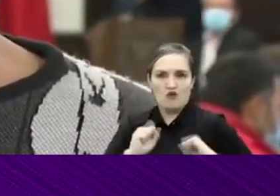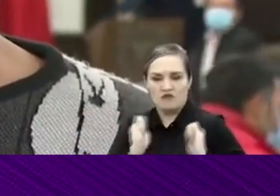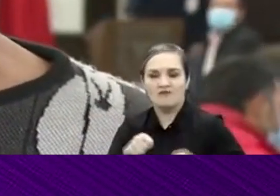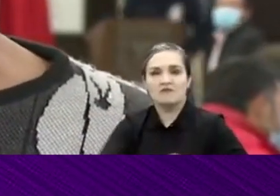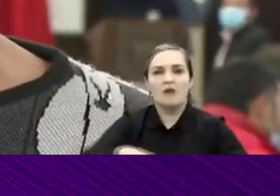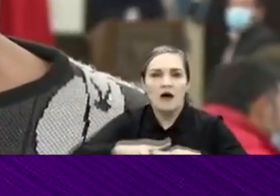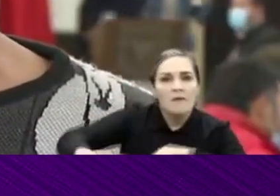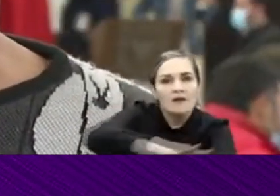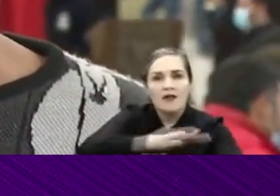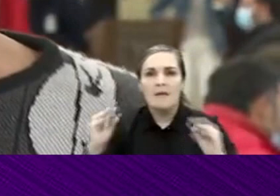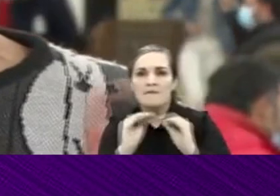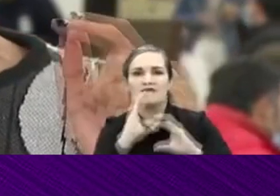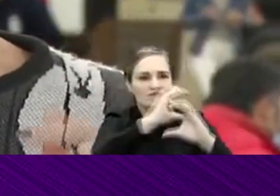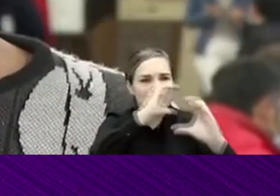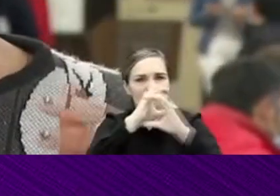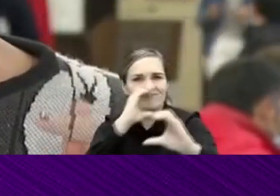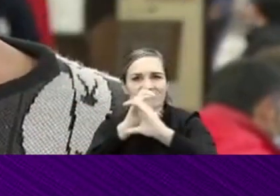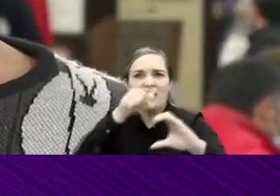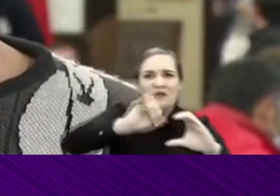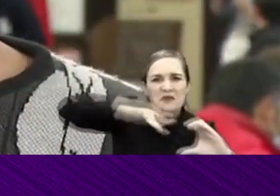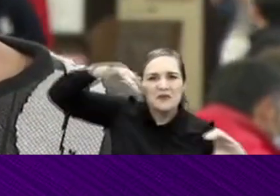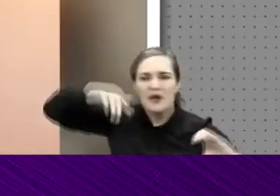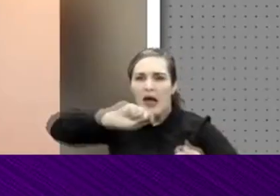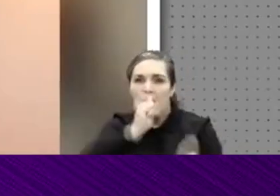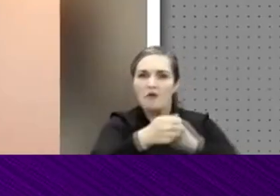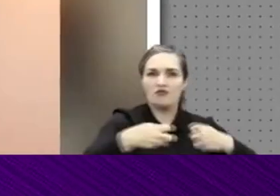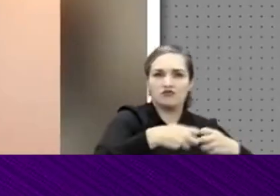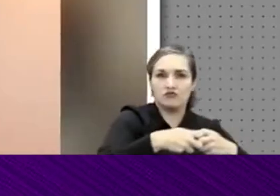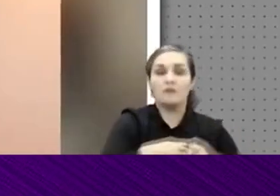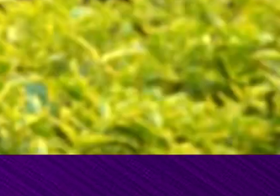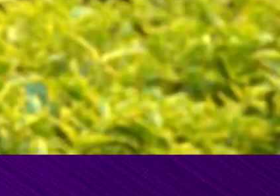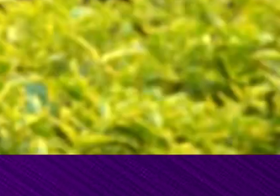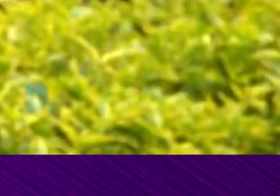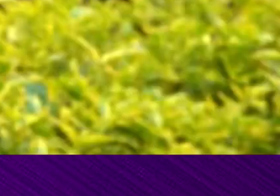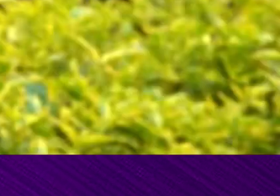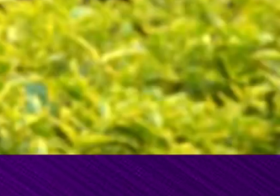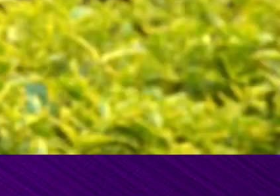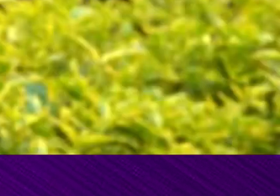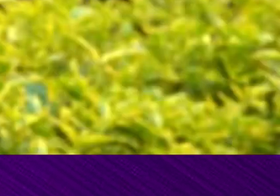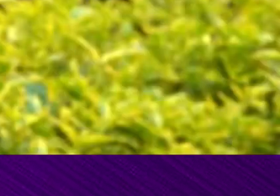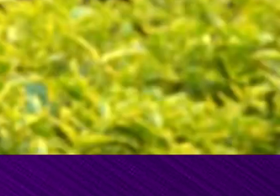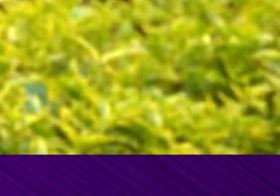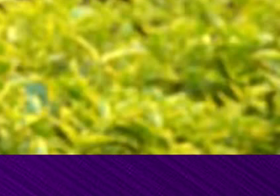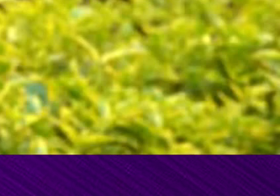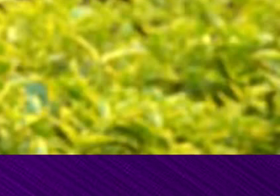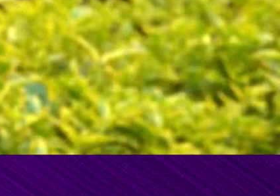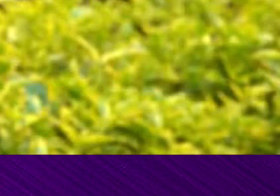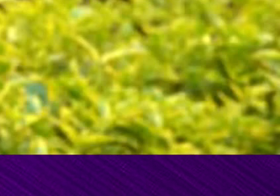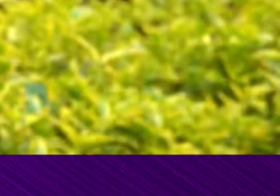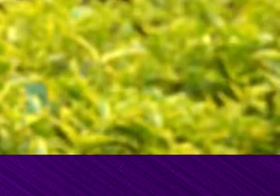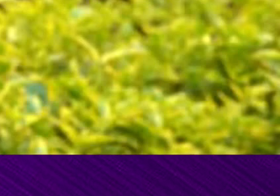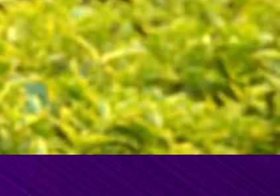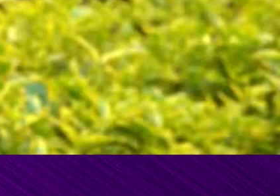Fue secretaria del Ambiente y bajo su cargo se desarrolló el Plan de Cambio Climático en Bogotá. También hicimos un seguimiento al